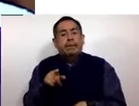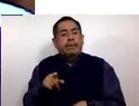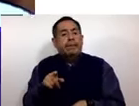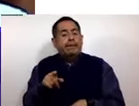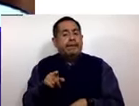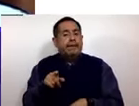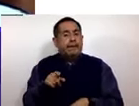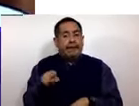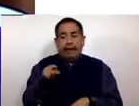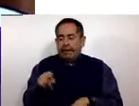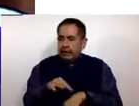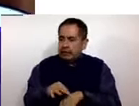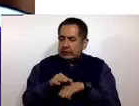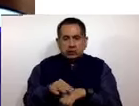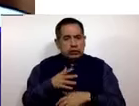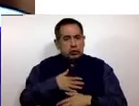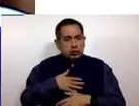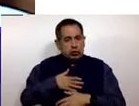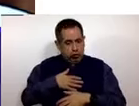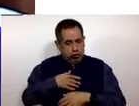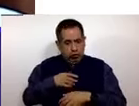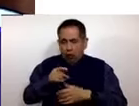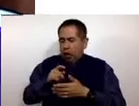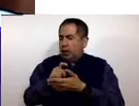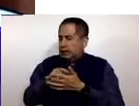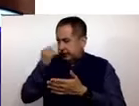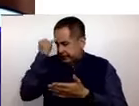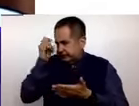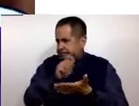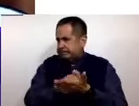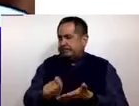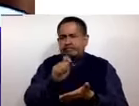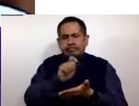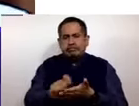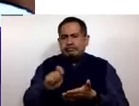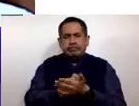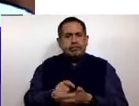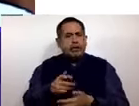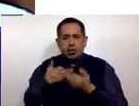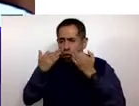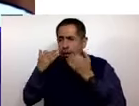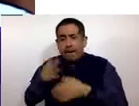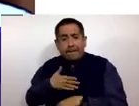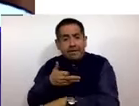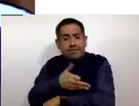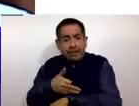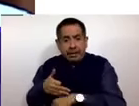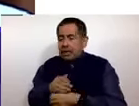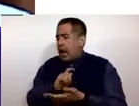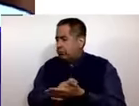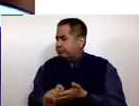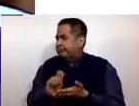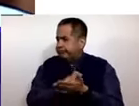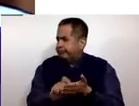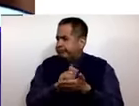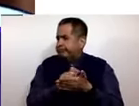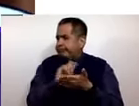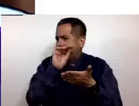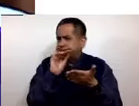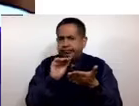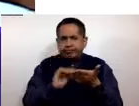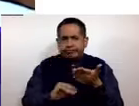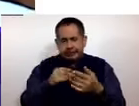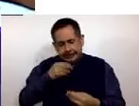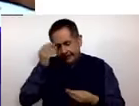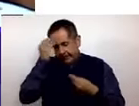esa experiencia desde el ensayo, esa experiencia en el ámbito familiar, de todo lo que reflexioné, lo